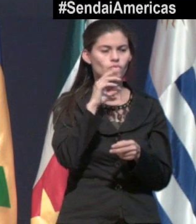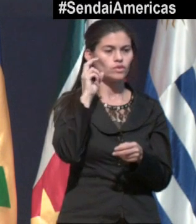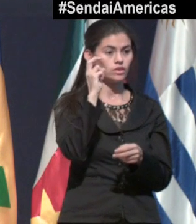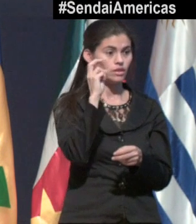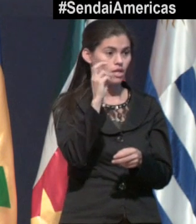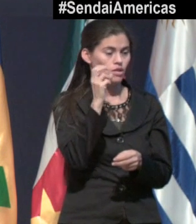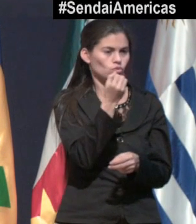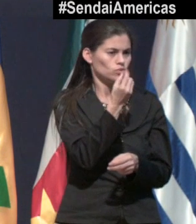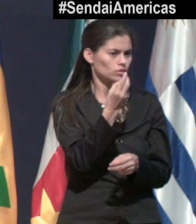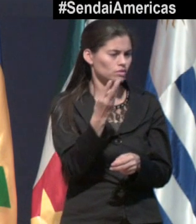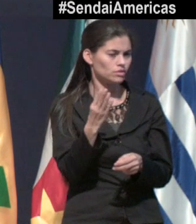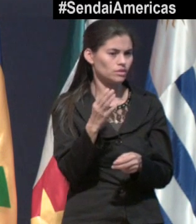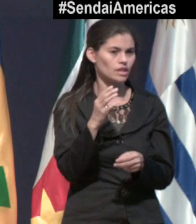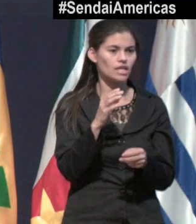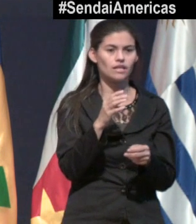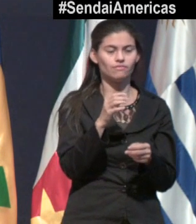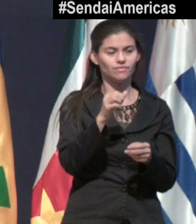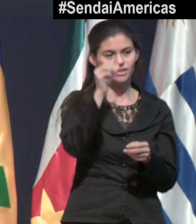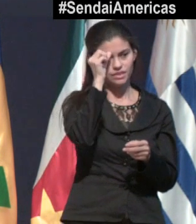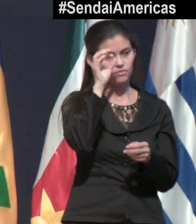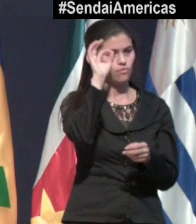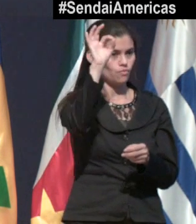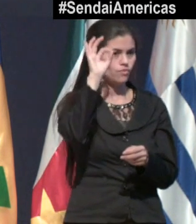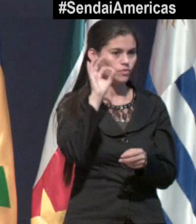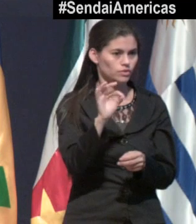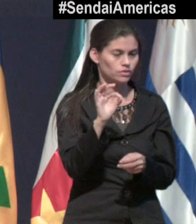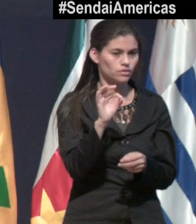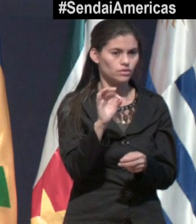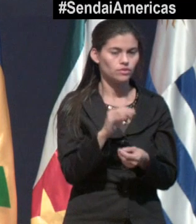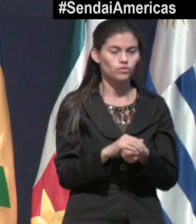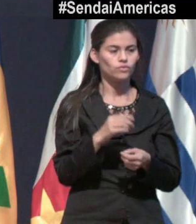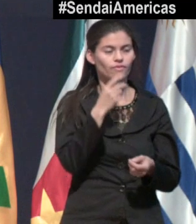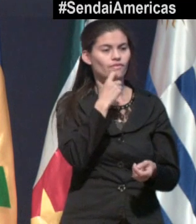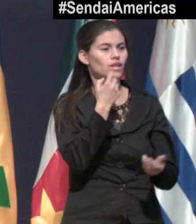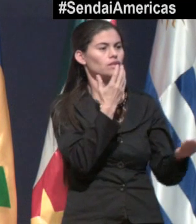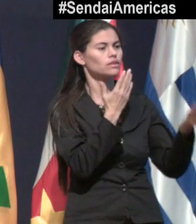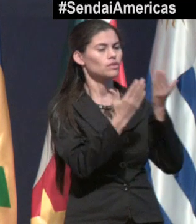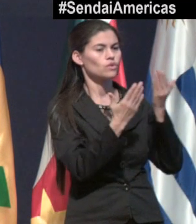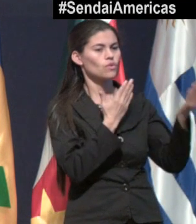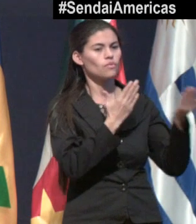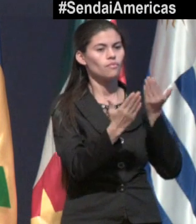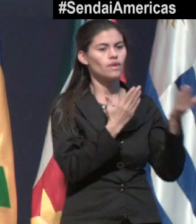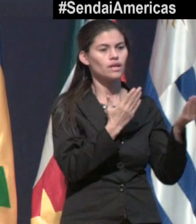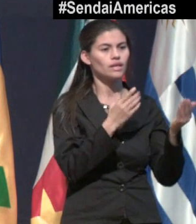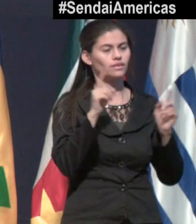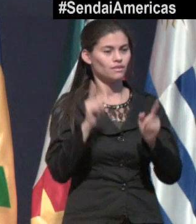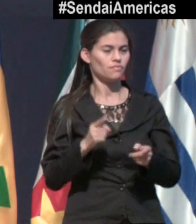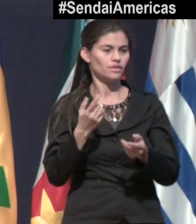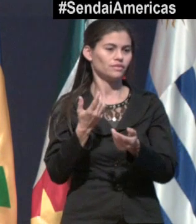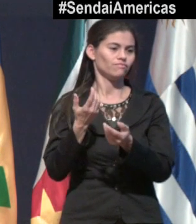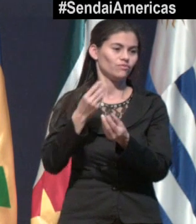son las cifras, si quieres, a nivel bruto. Hay que luego compararlos con las cifras económicas